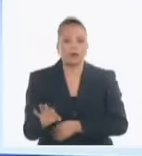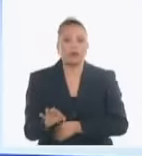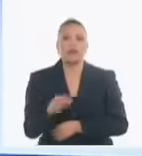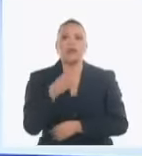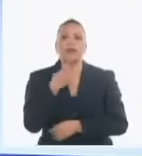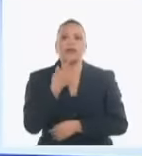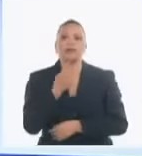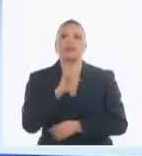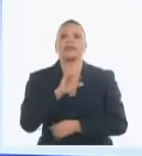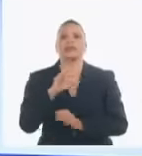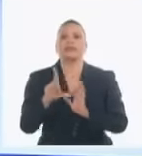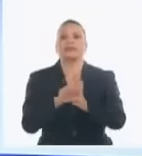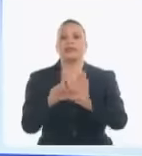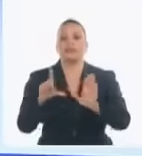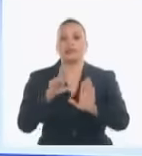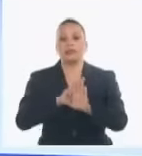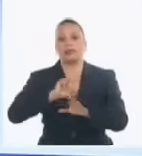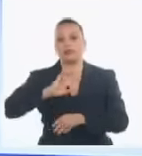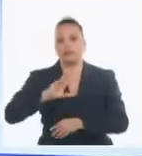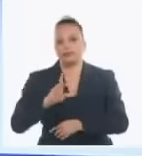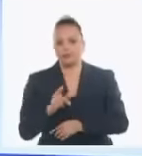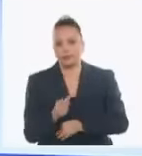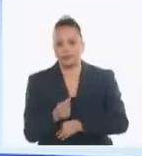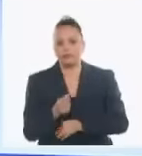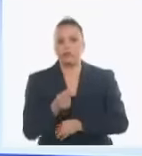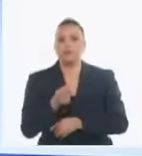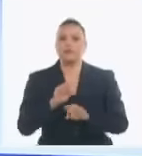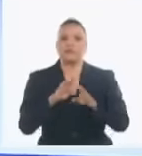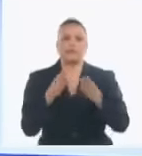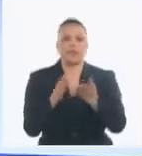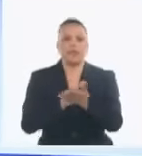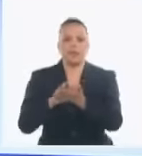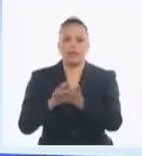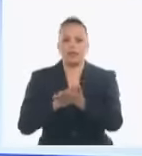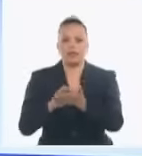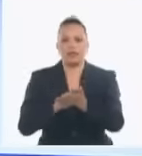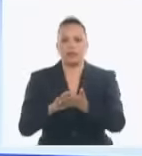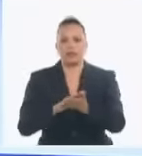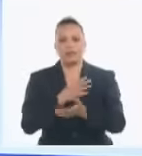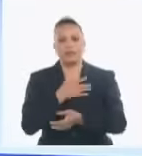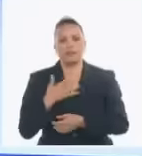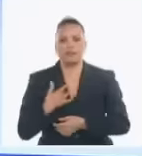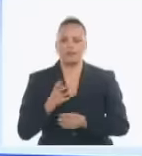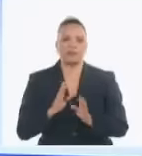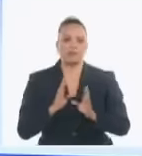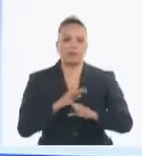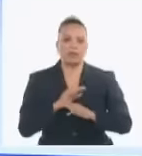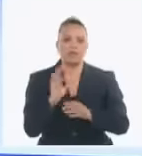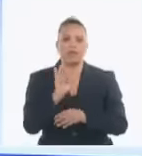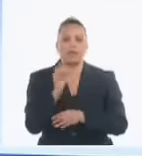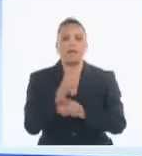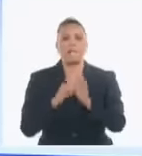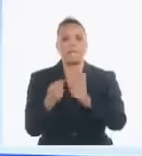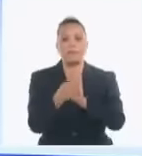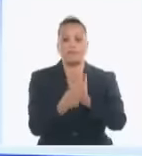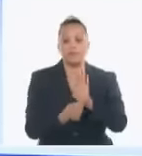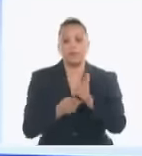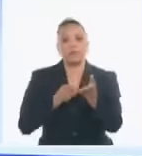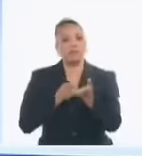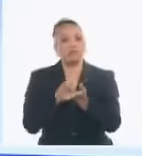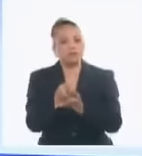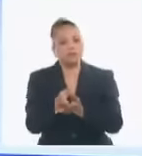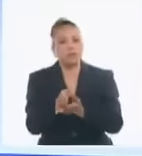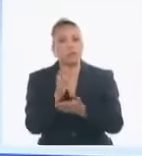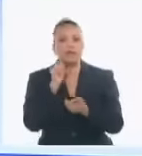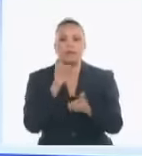proliferación de la corrupción la simulación y la insensibilidad bajo este principio mantendrá desde